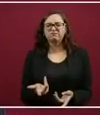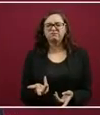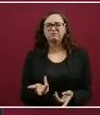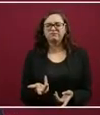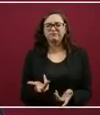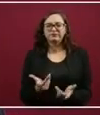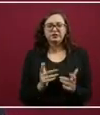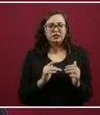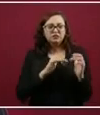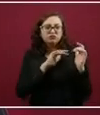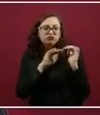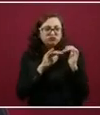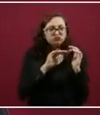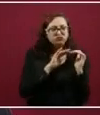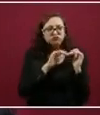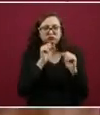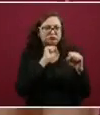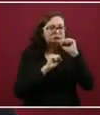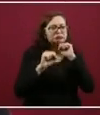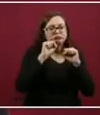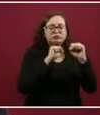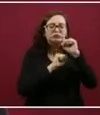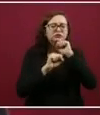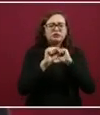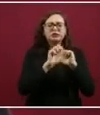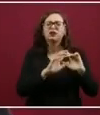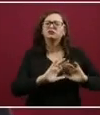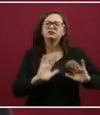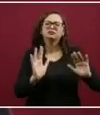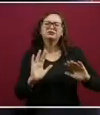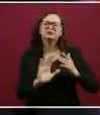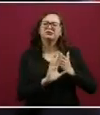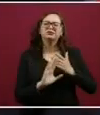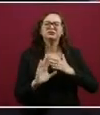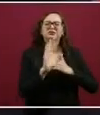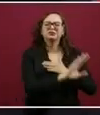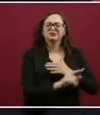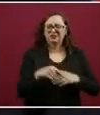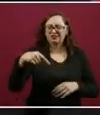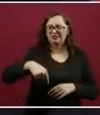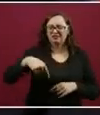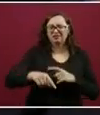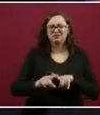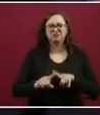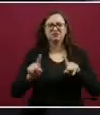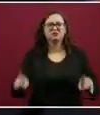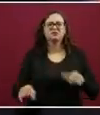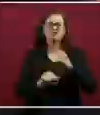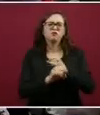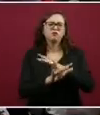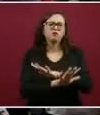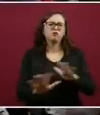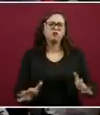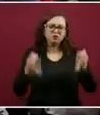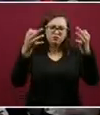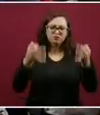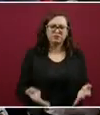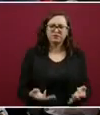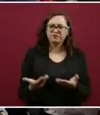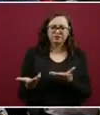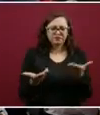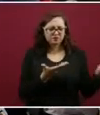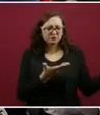al rumor. Entonces, lo mejor es la información. Entonces, le pedimos a Zoé